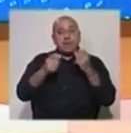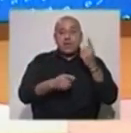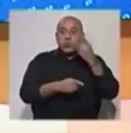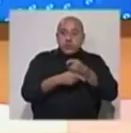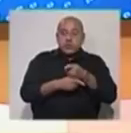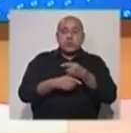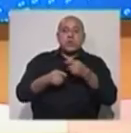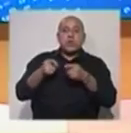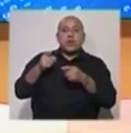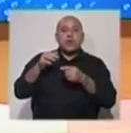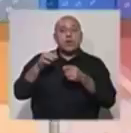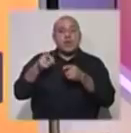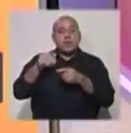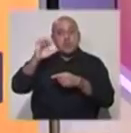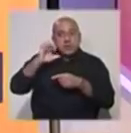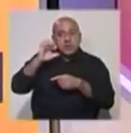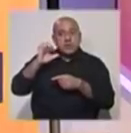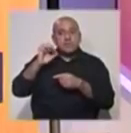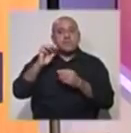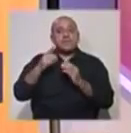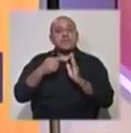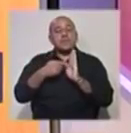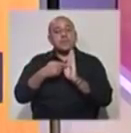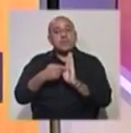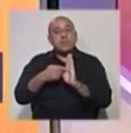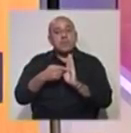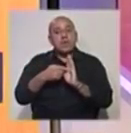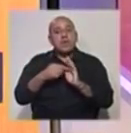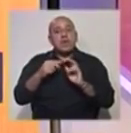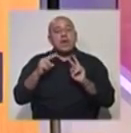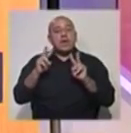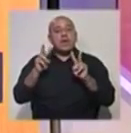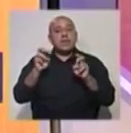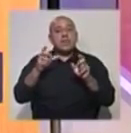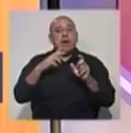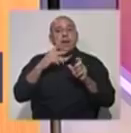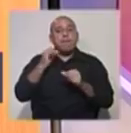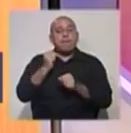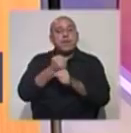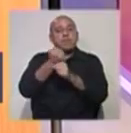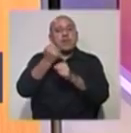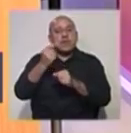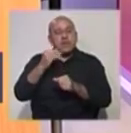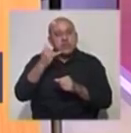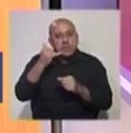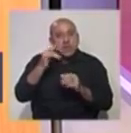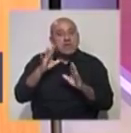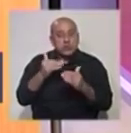utilizado, que estableció la llamada delación premiada, que es un